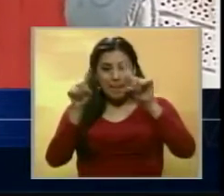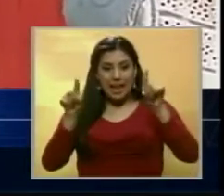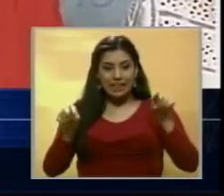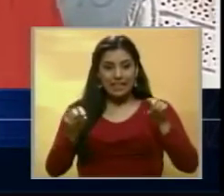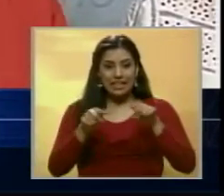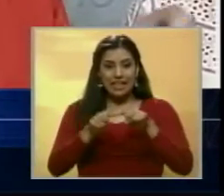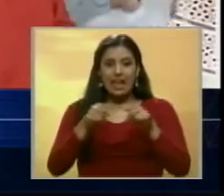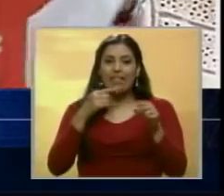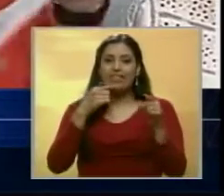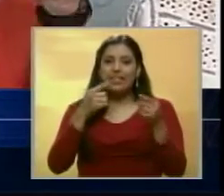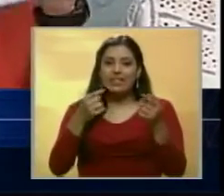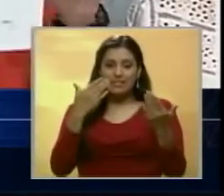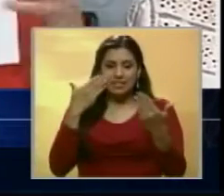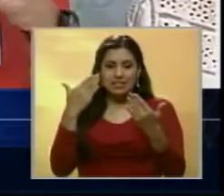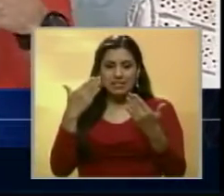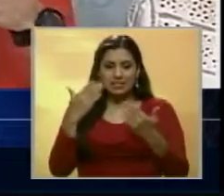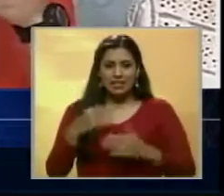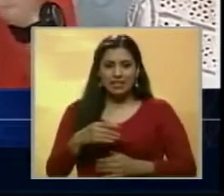decía